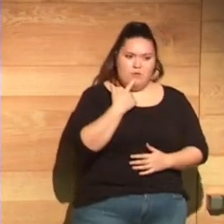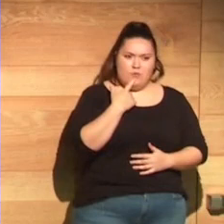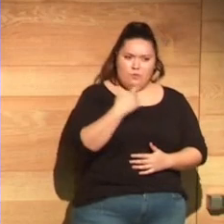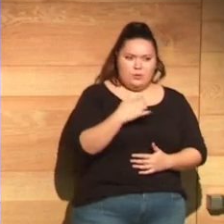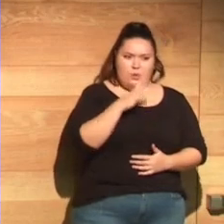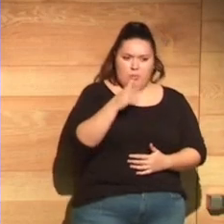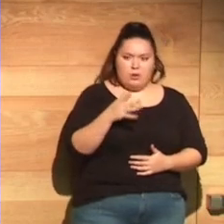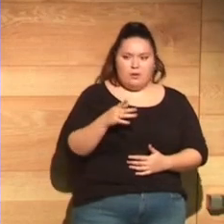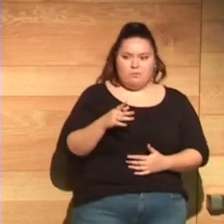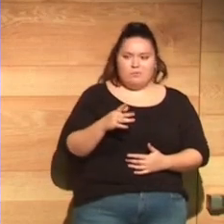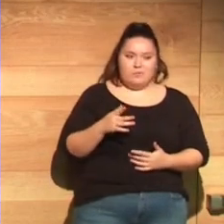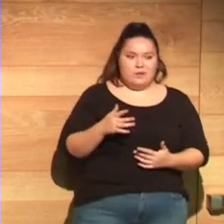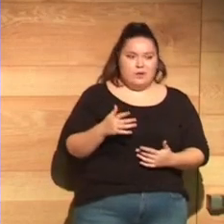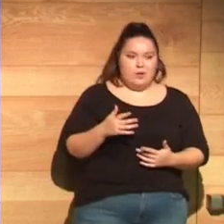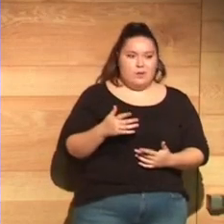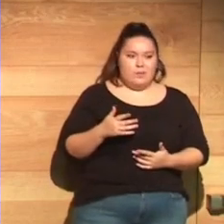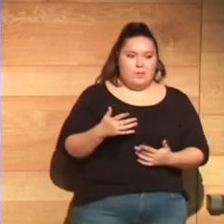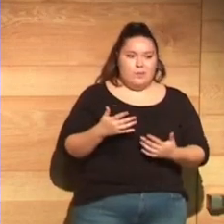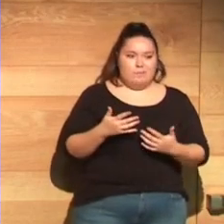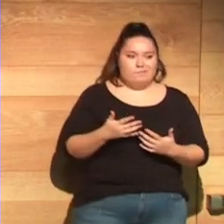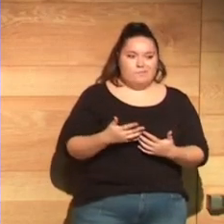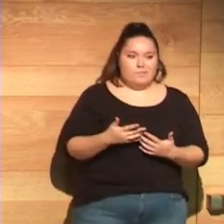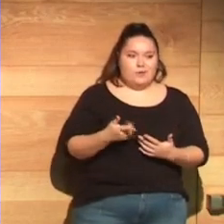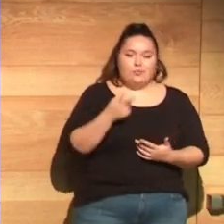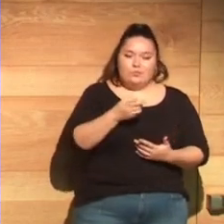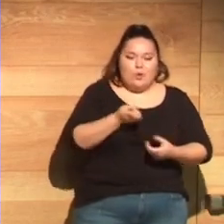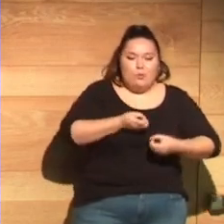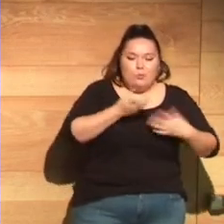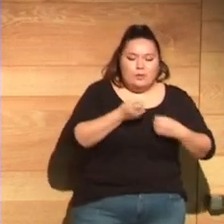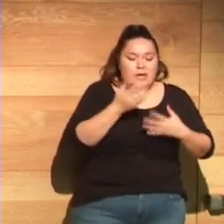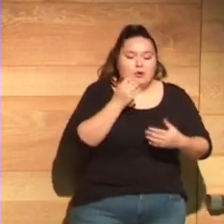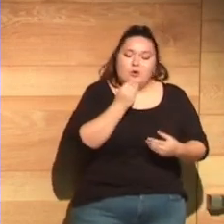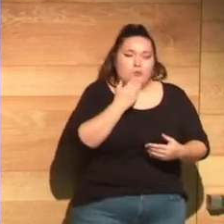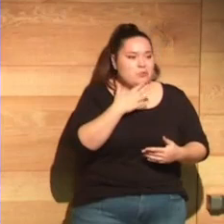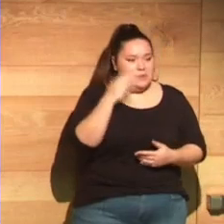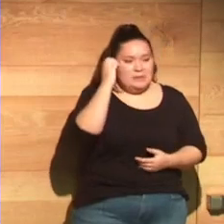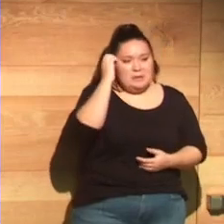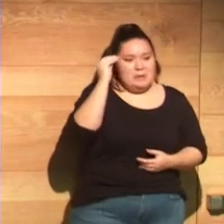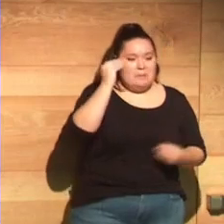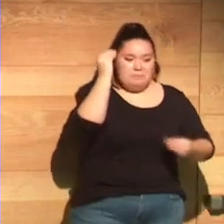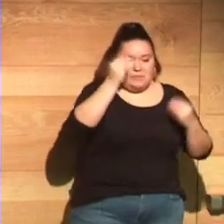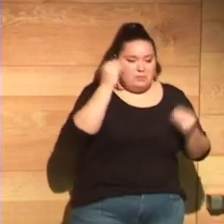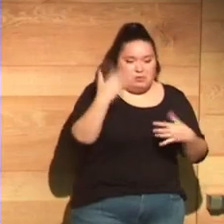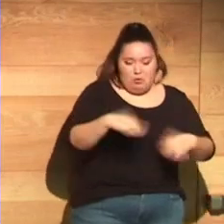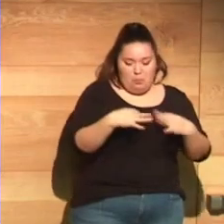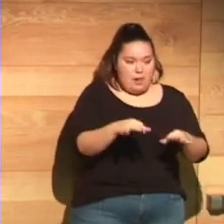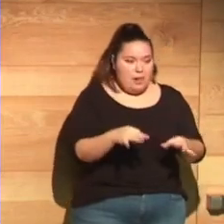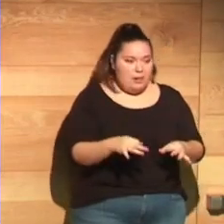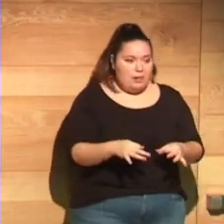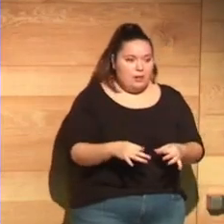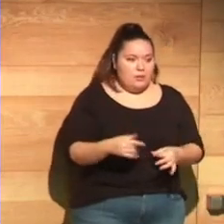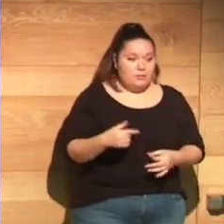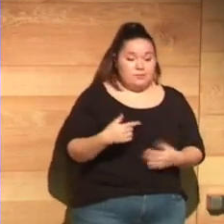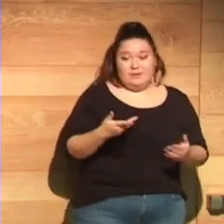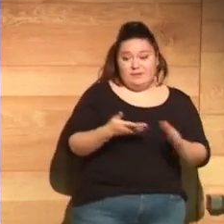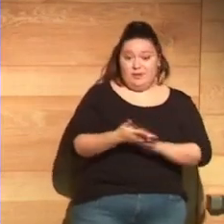tremendo, ¿no? Que esto sea una cosa normalizada y que bueno, pues lo justifique así, y tú lo cuentes además sin darle, quiero